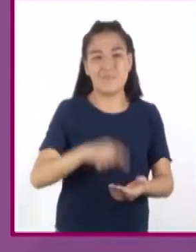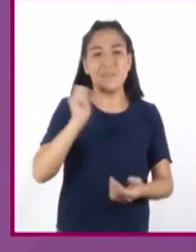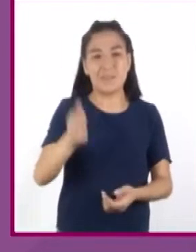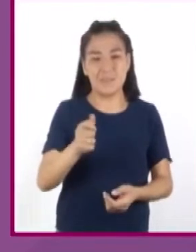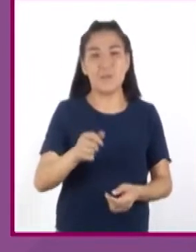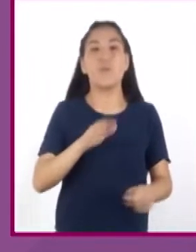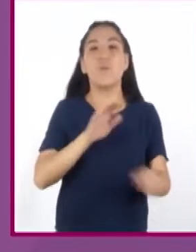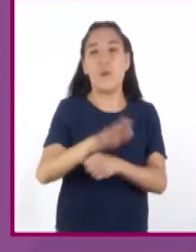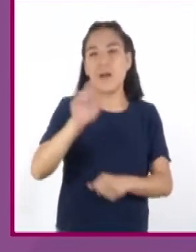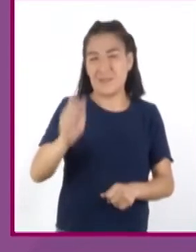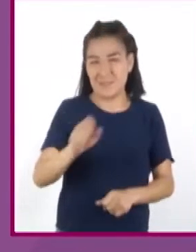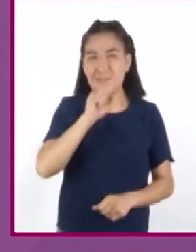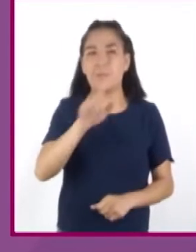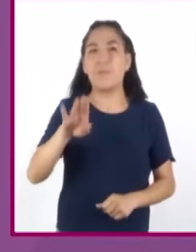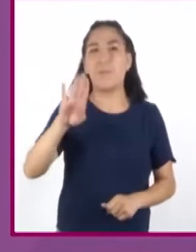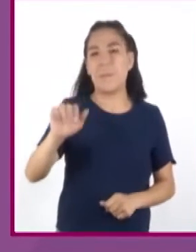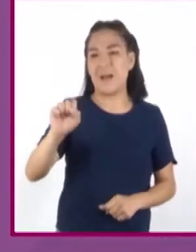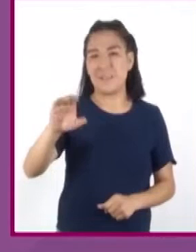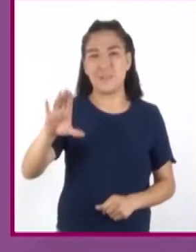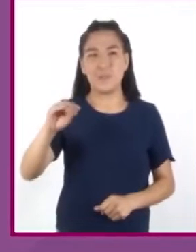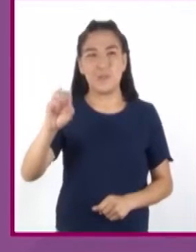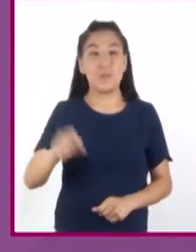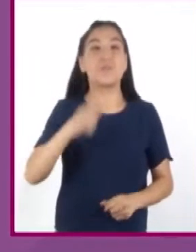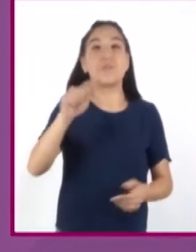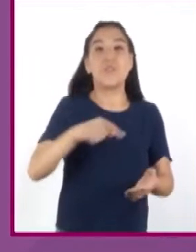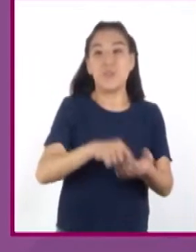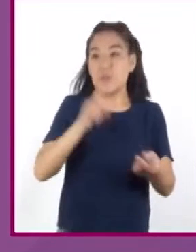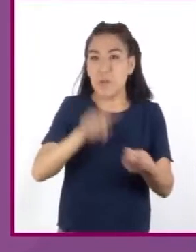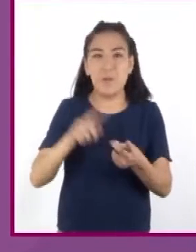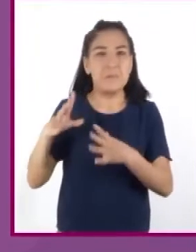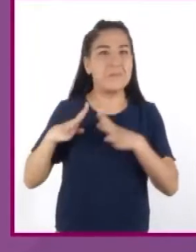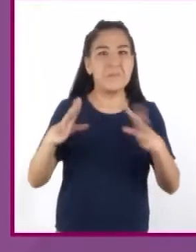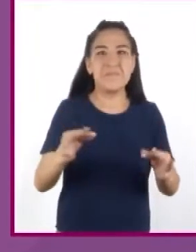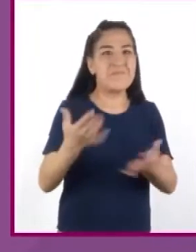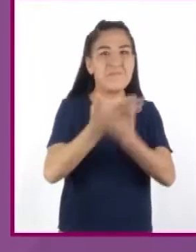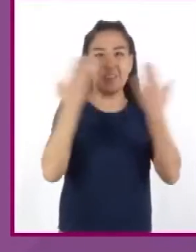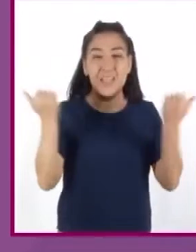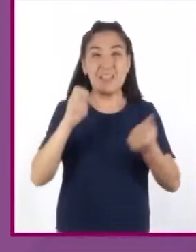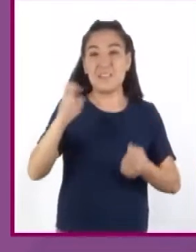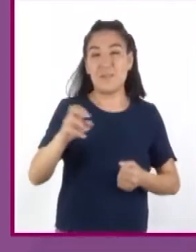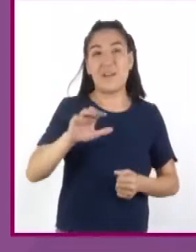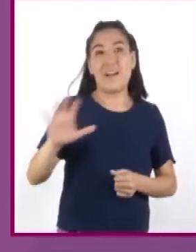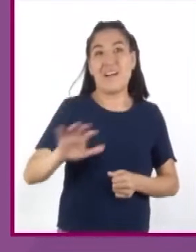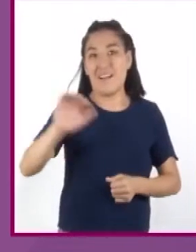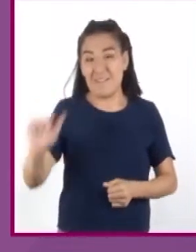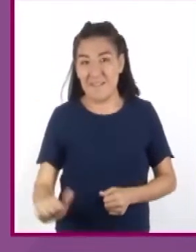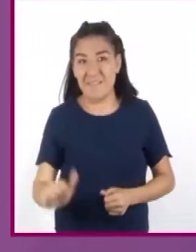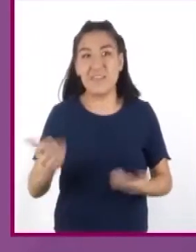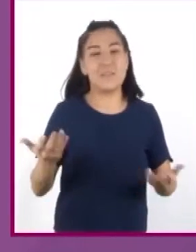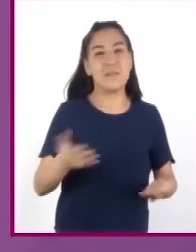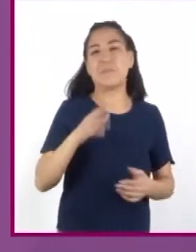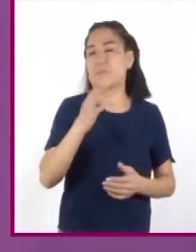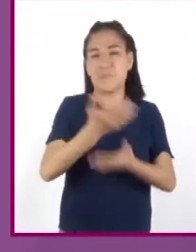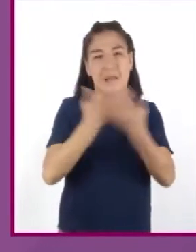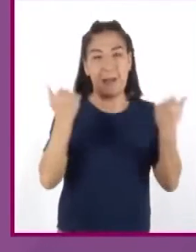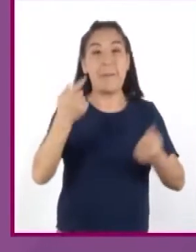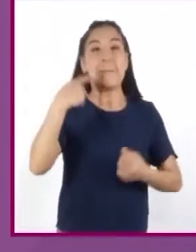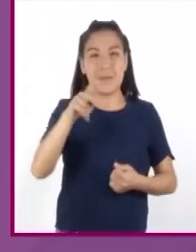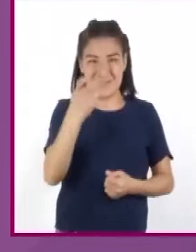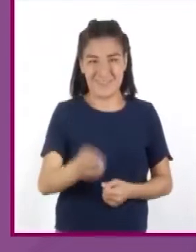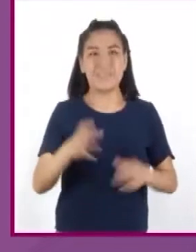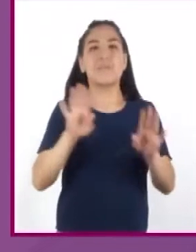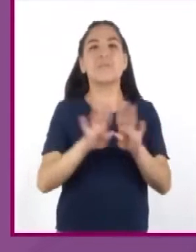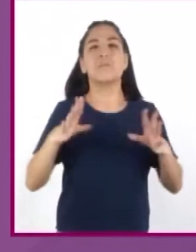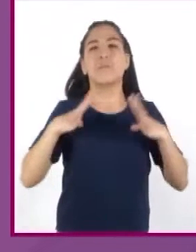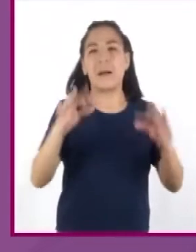están los vascos, que tienen un origen incierto. No se sabe si tienen raíces norafricanas o caucásicas. Lo que sí se sabe es que se